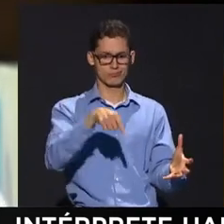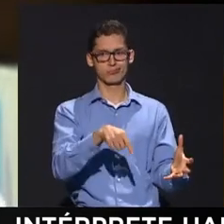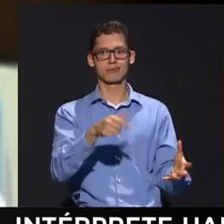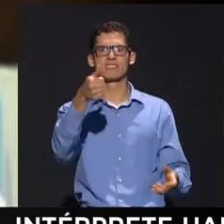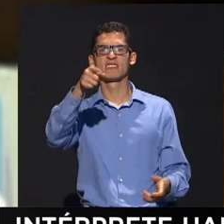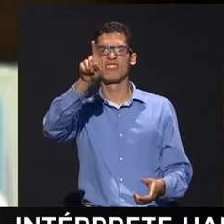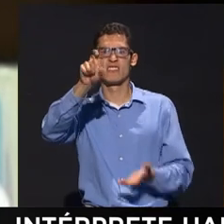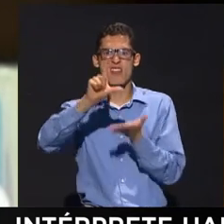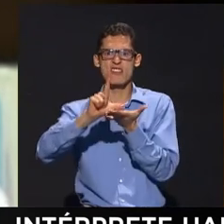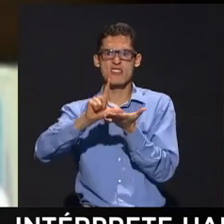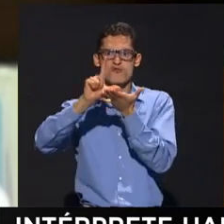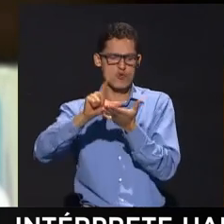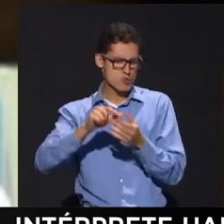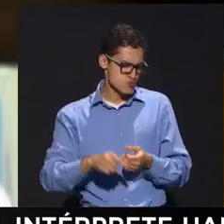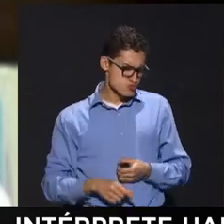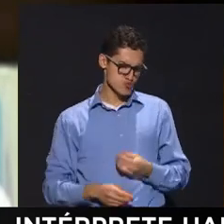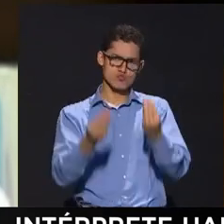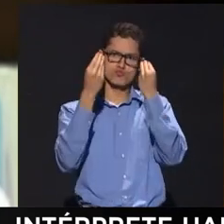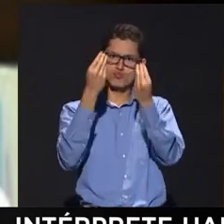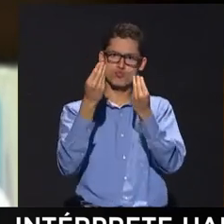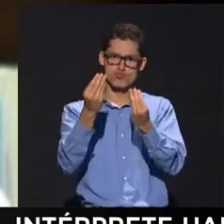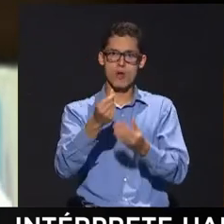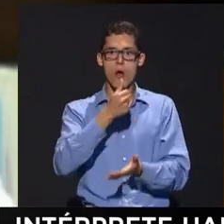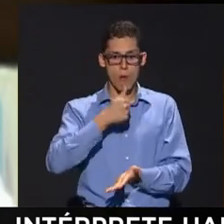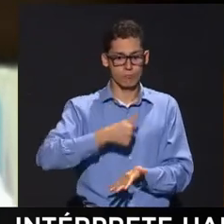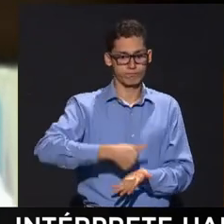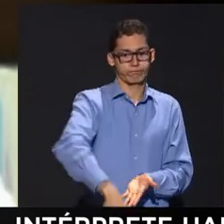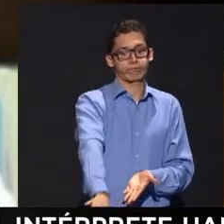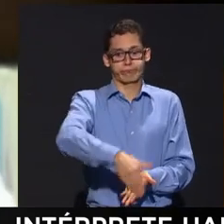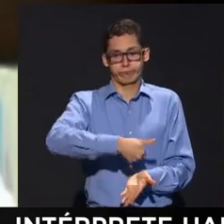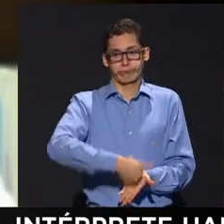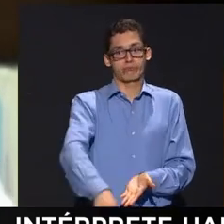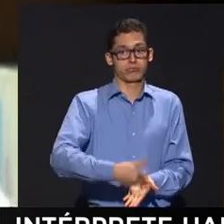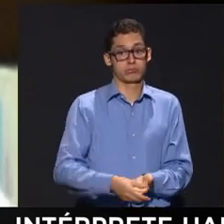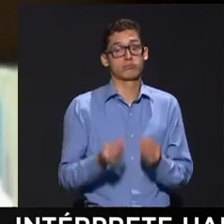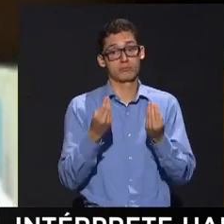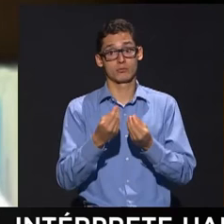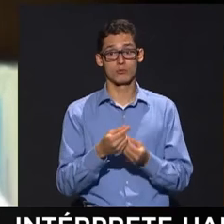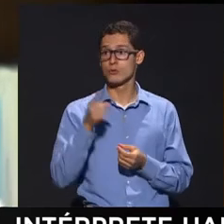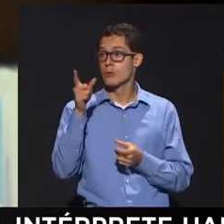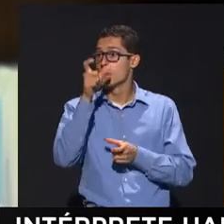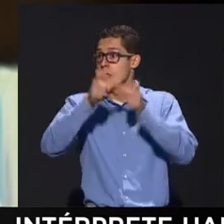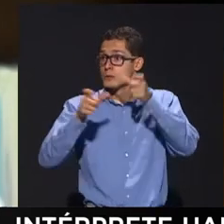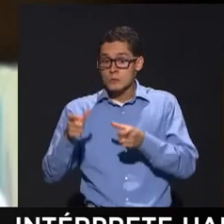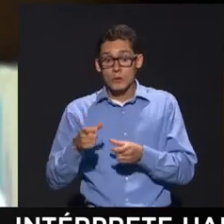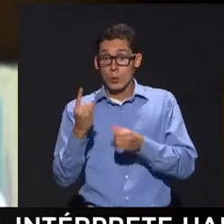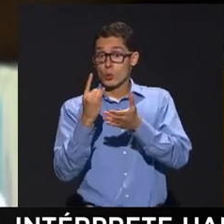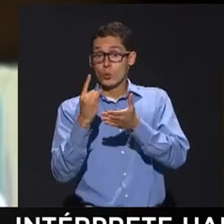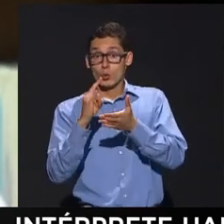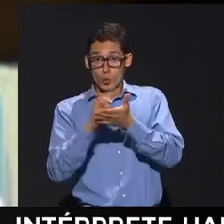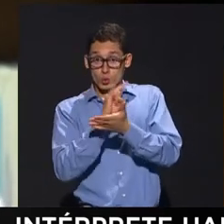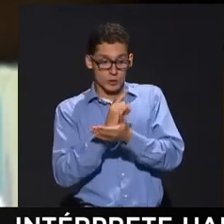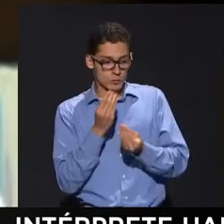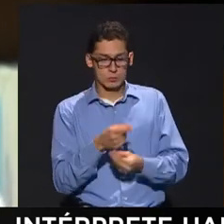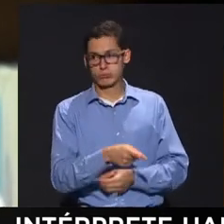entre 16, 18, 20, 22 litros de agua, que es una cantidad de agua. Bueno, multiplicado por el número de personas que están en la casa, eso